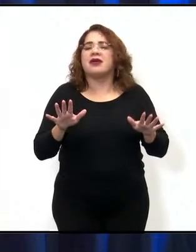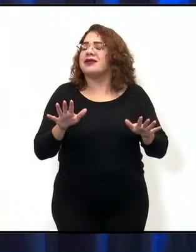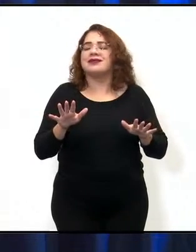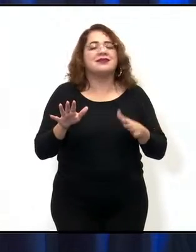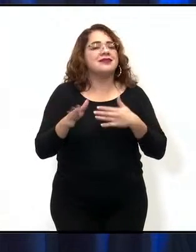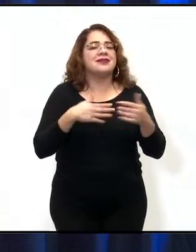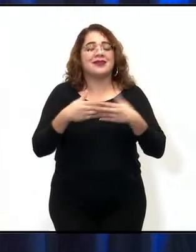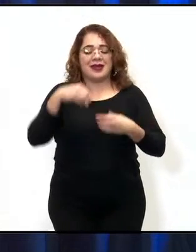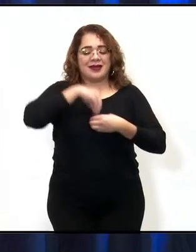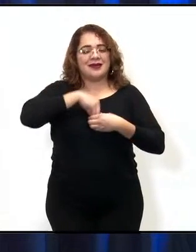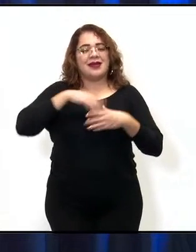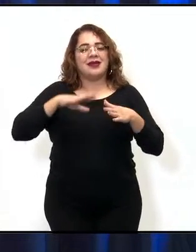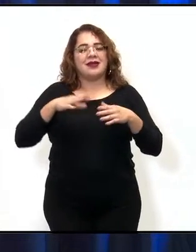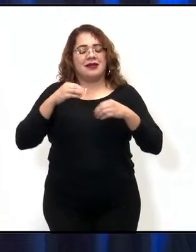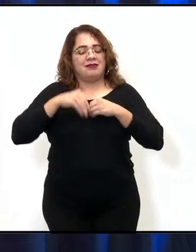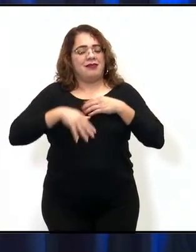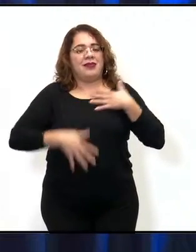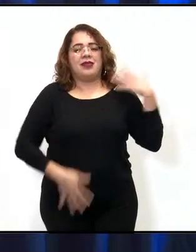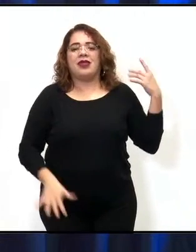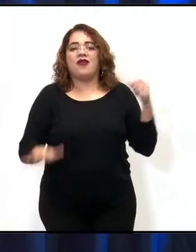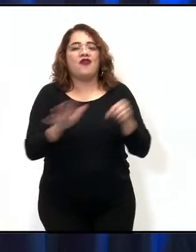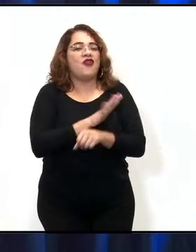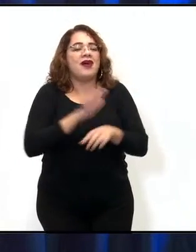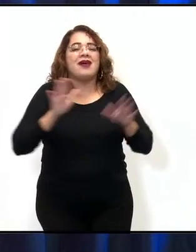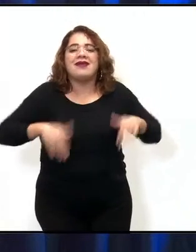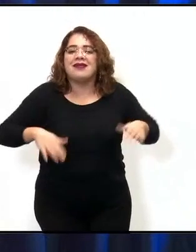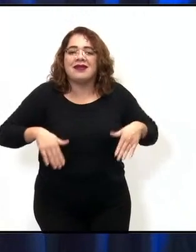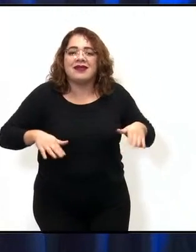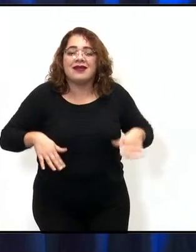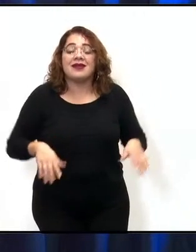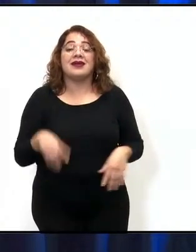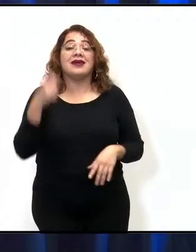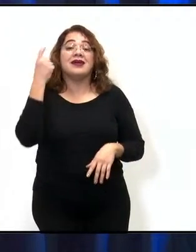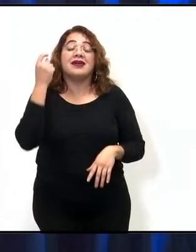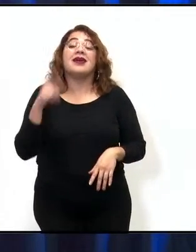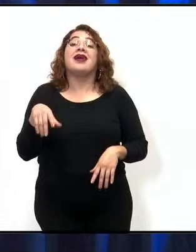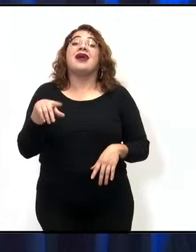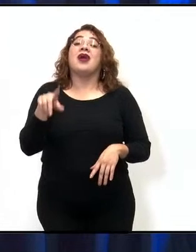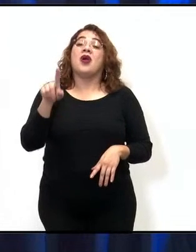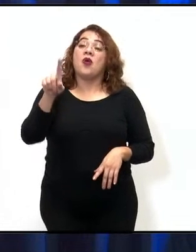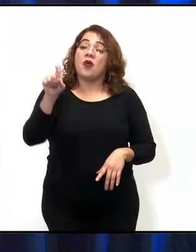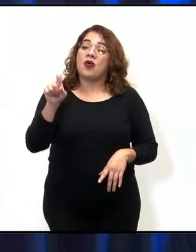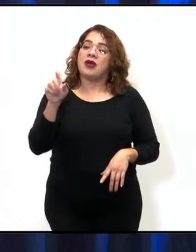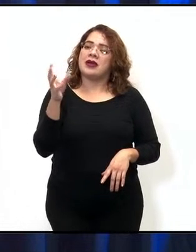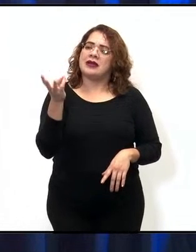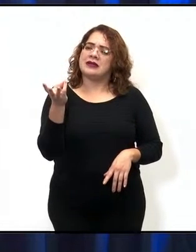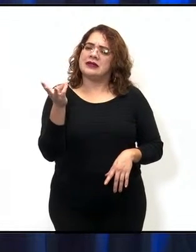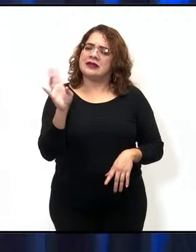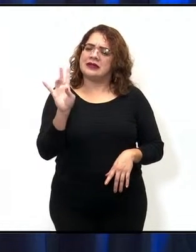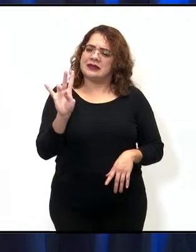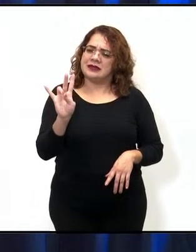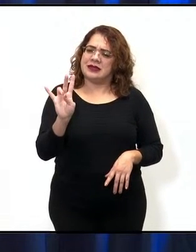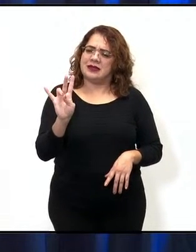COVID-19 aumentó de 67 a 170, aumento de